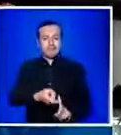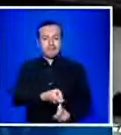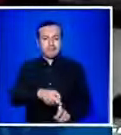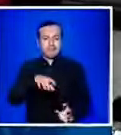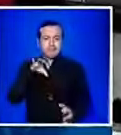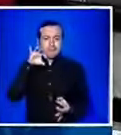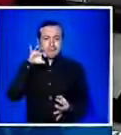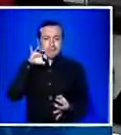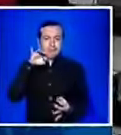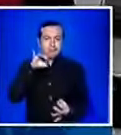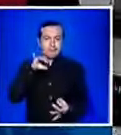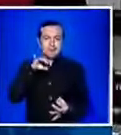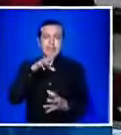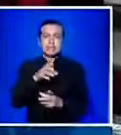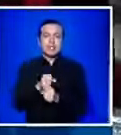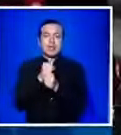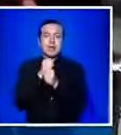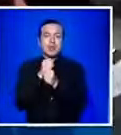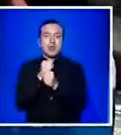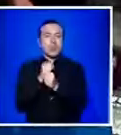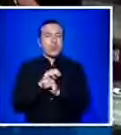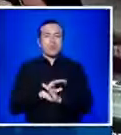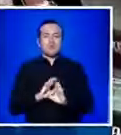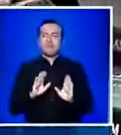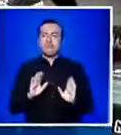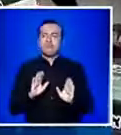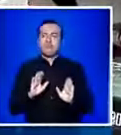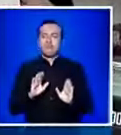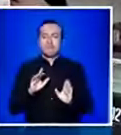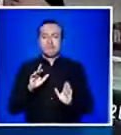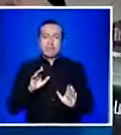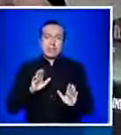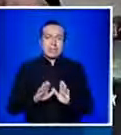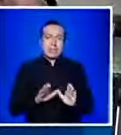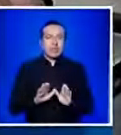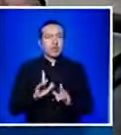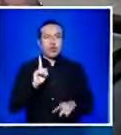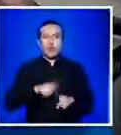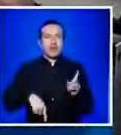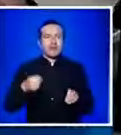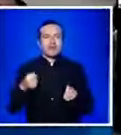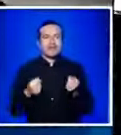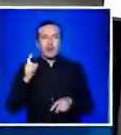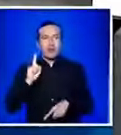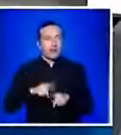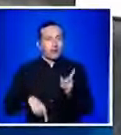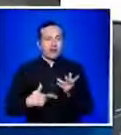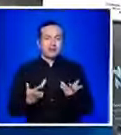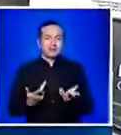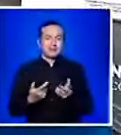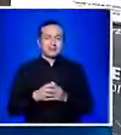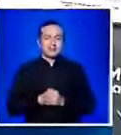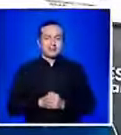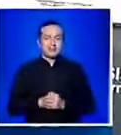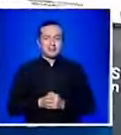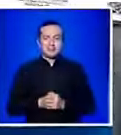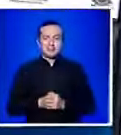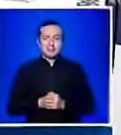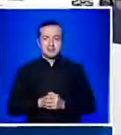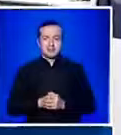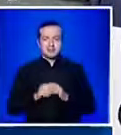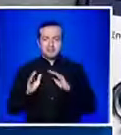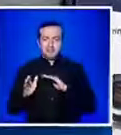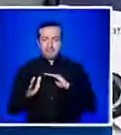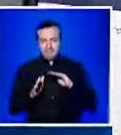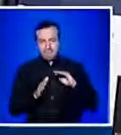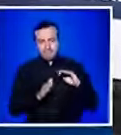al momento de seguir anclado de esa manera, nos va a evitar a presionar cualquier pedal que nosotros le pongamos. Pero ahora